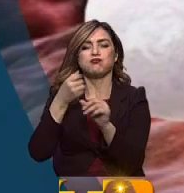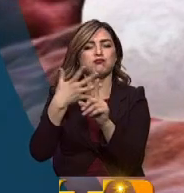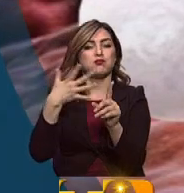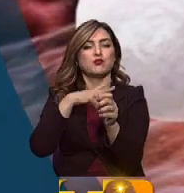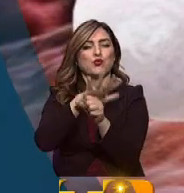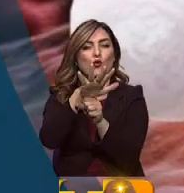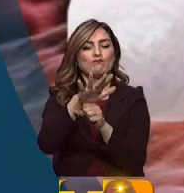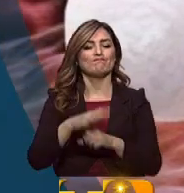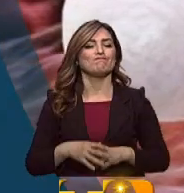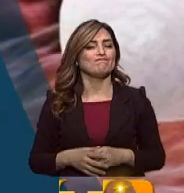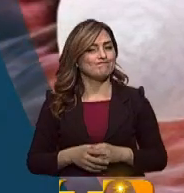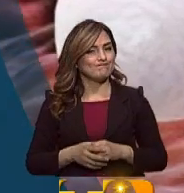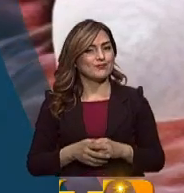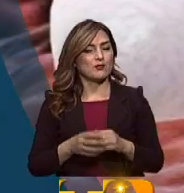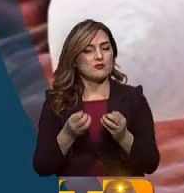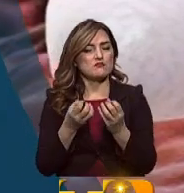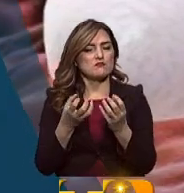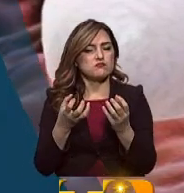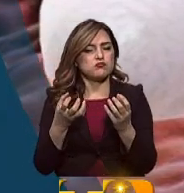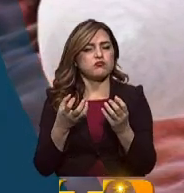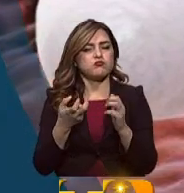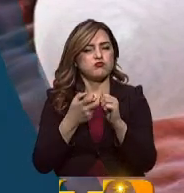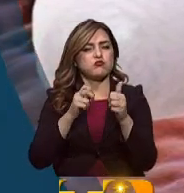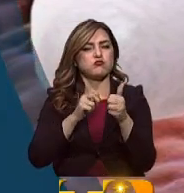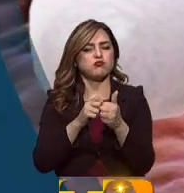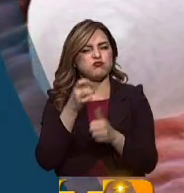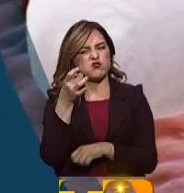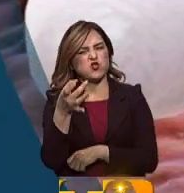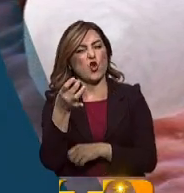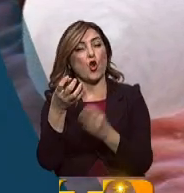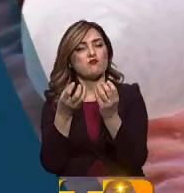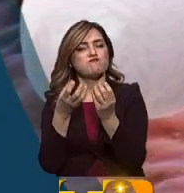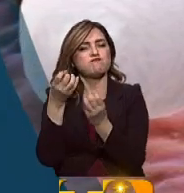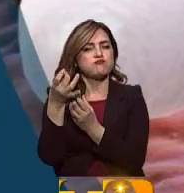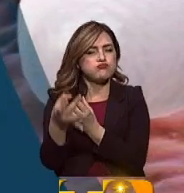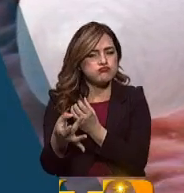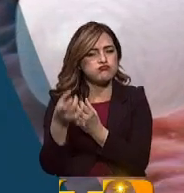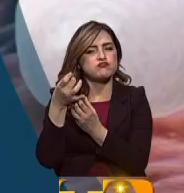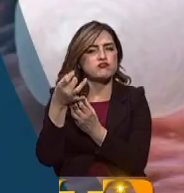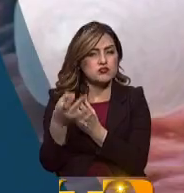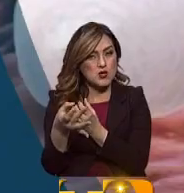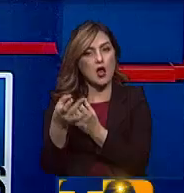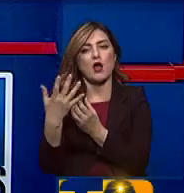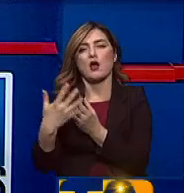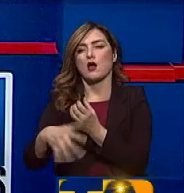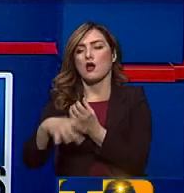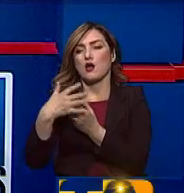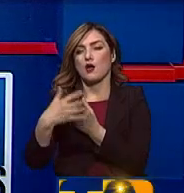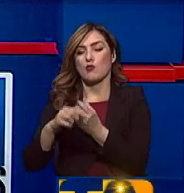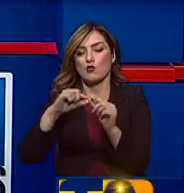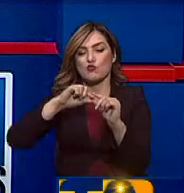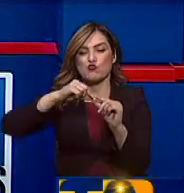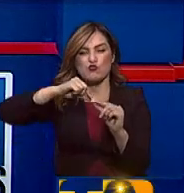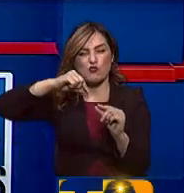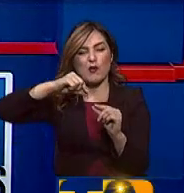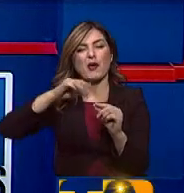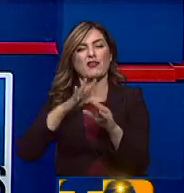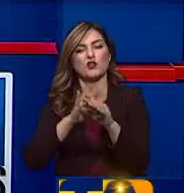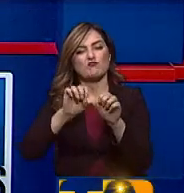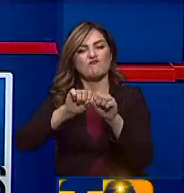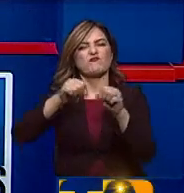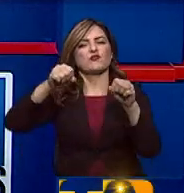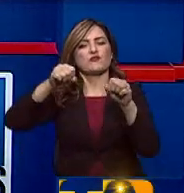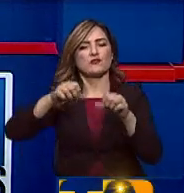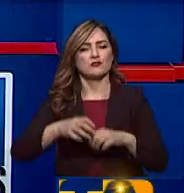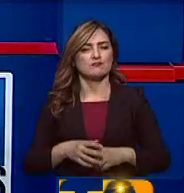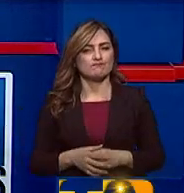La inflamación puede causar orquitis, dolor testicular, ruptura de la barrera hematotesticular e incluso en algunos